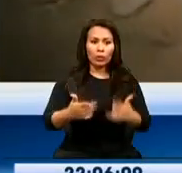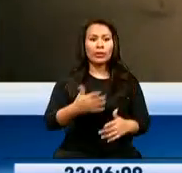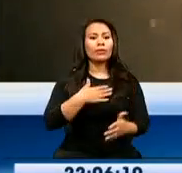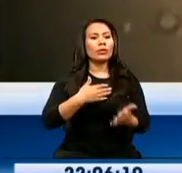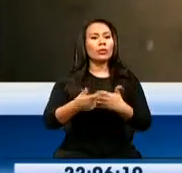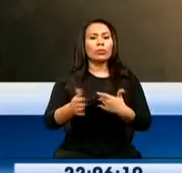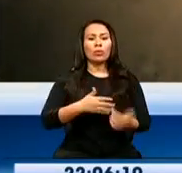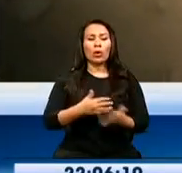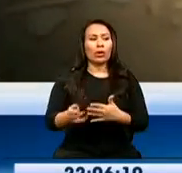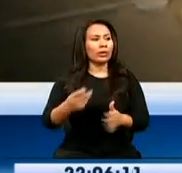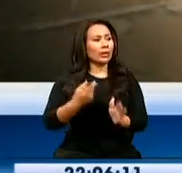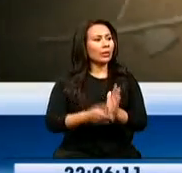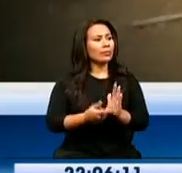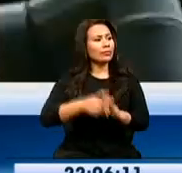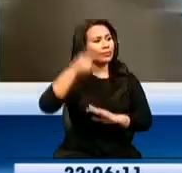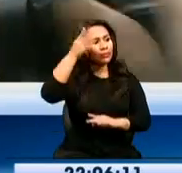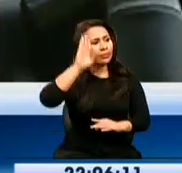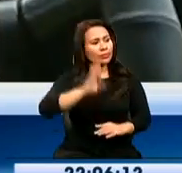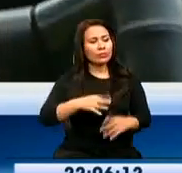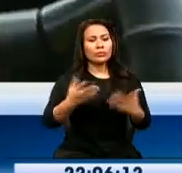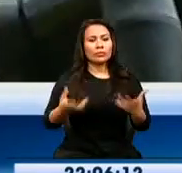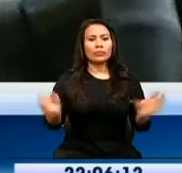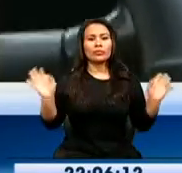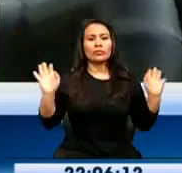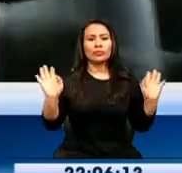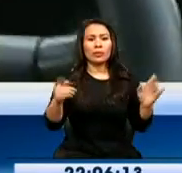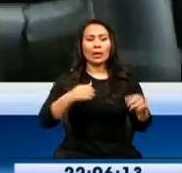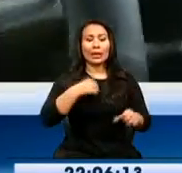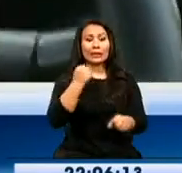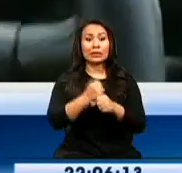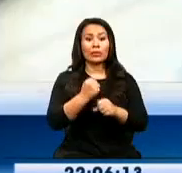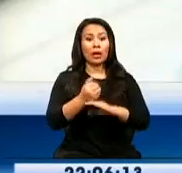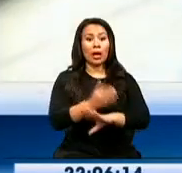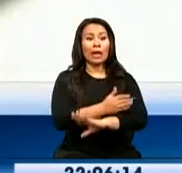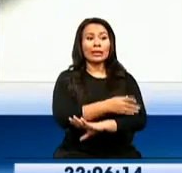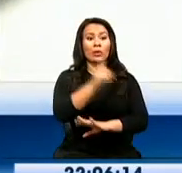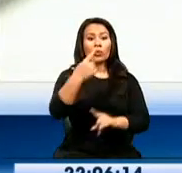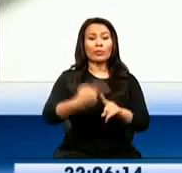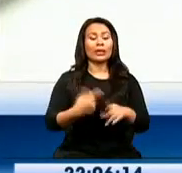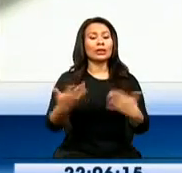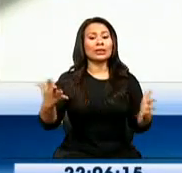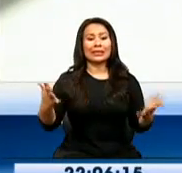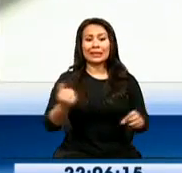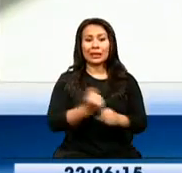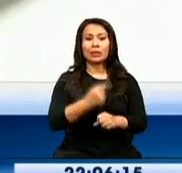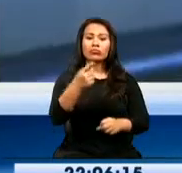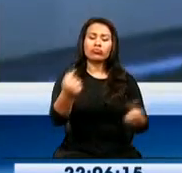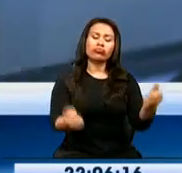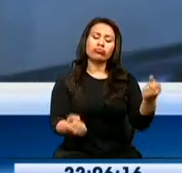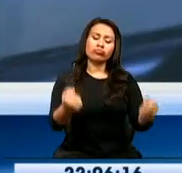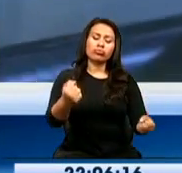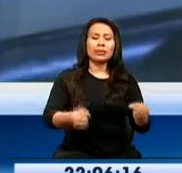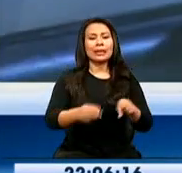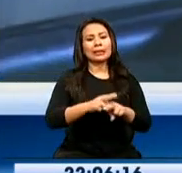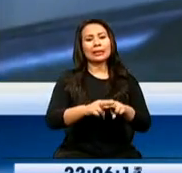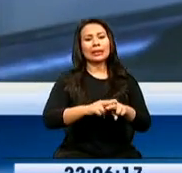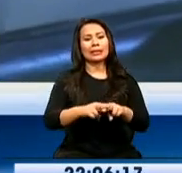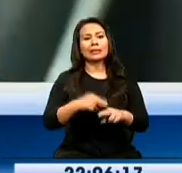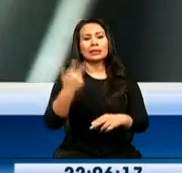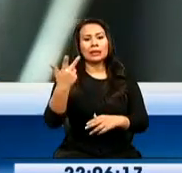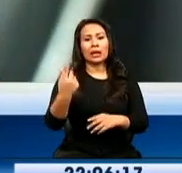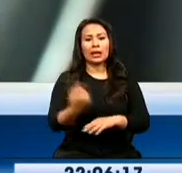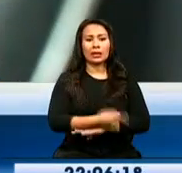que pase lo que él quiera que pase. Juan había perdido su trabajo hace un mes y tenía 3 días laborando como taxista